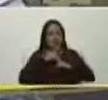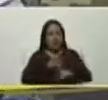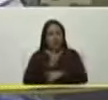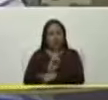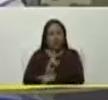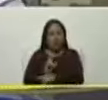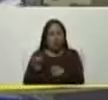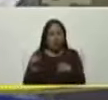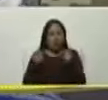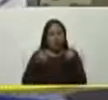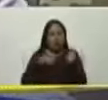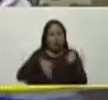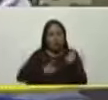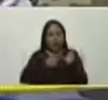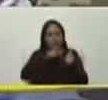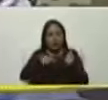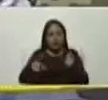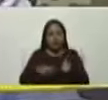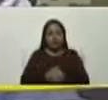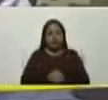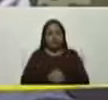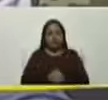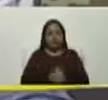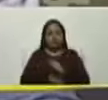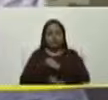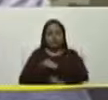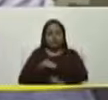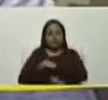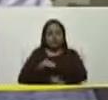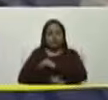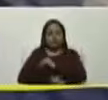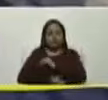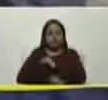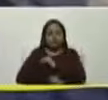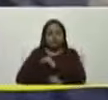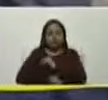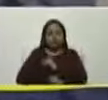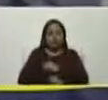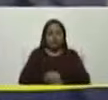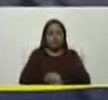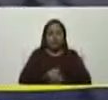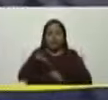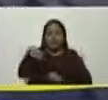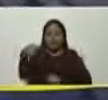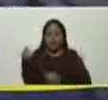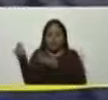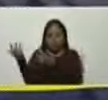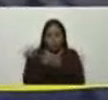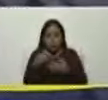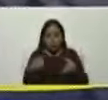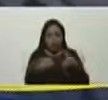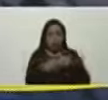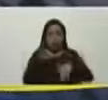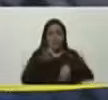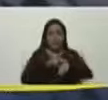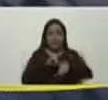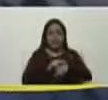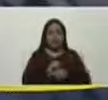le podemos dar a la gente, doctora Magali? Para mañana se van a trasladar una brigada de médicos